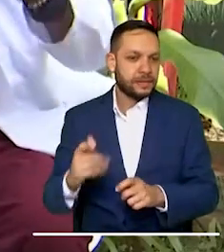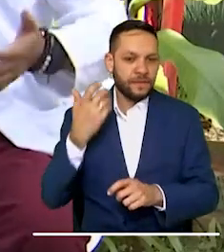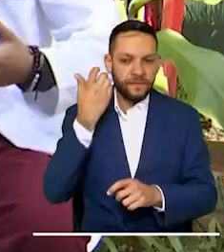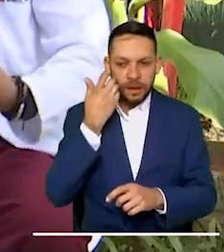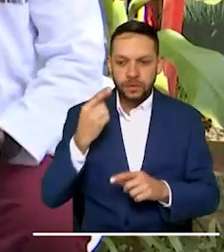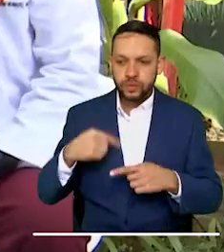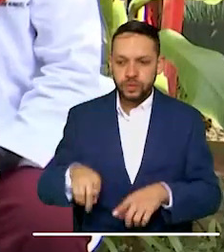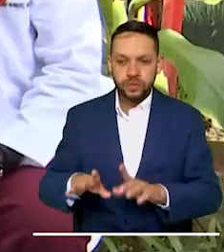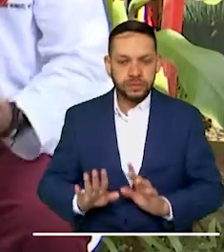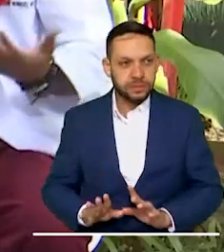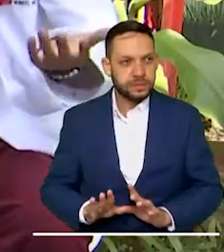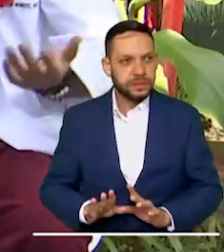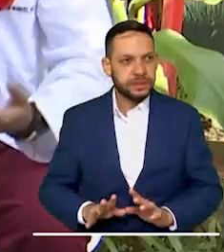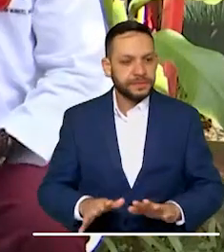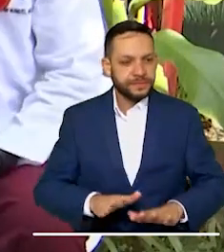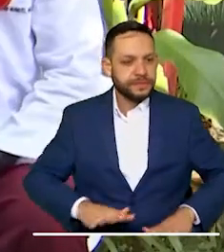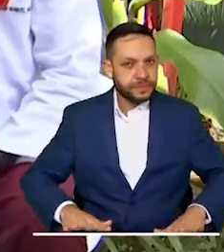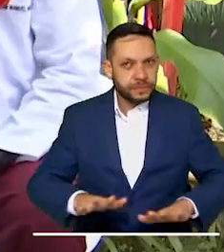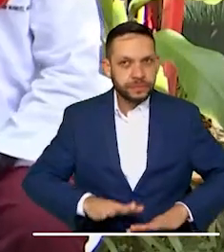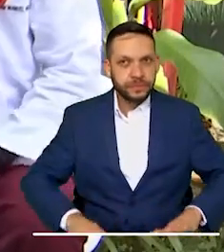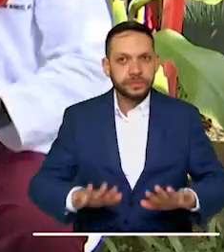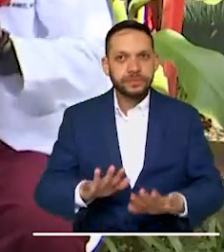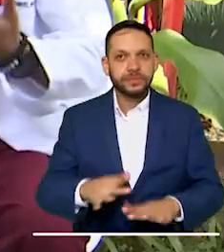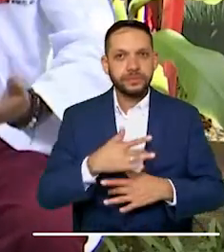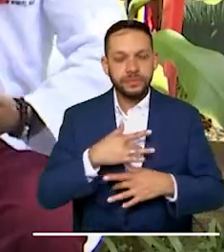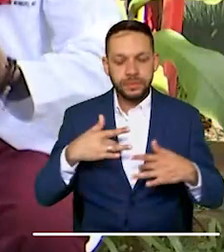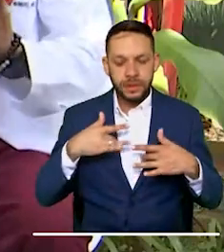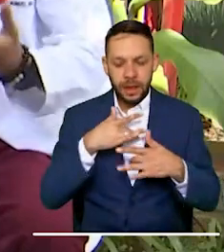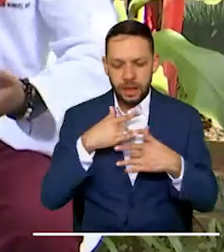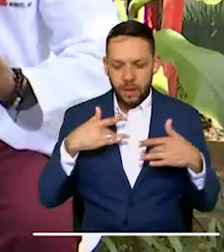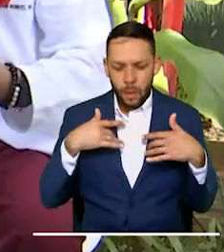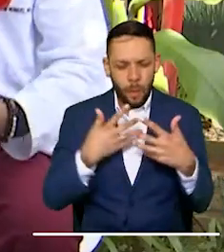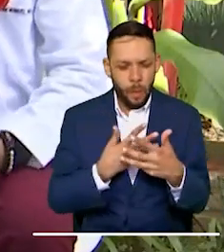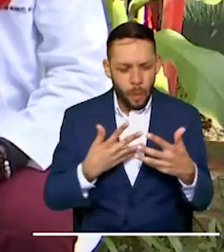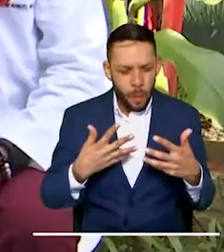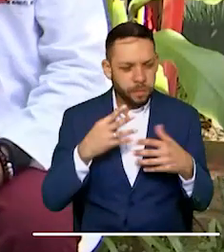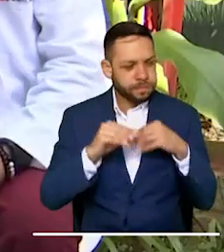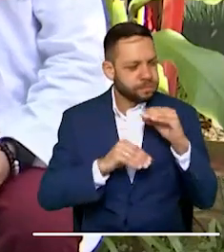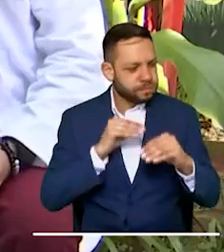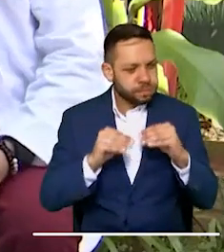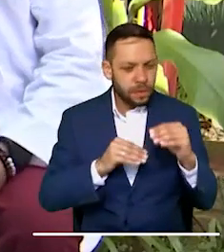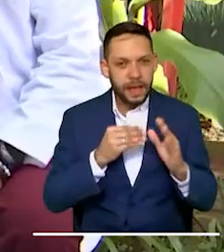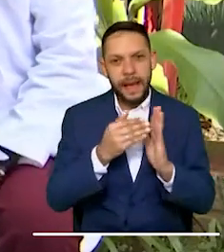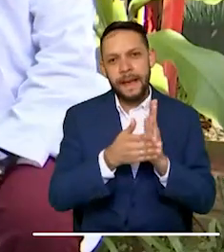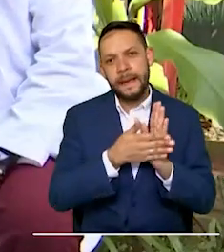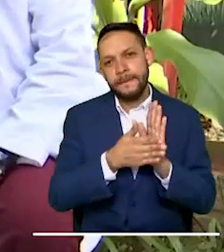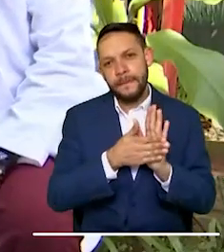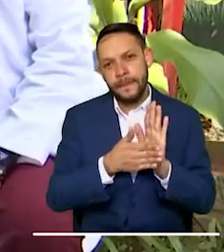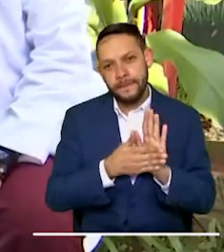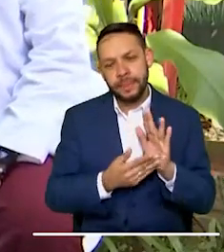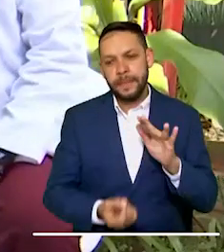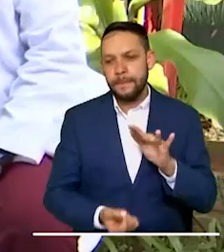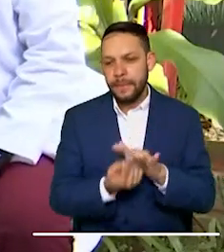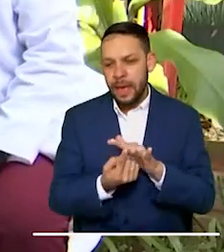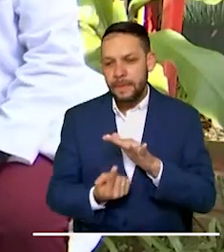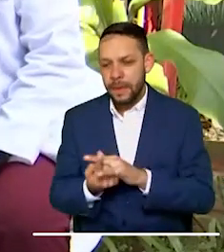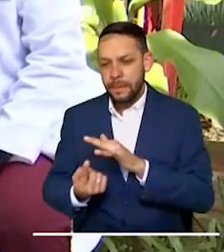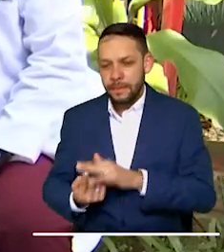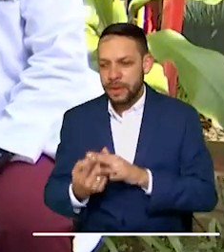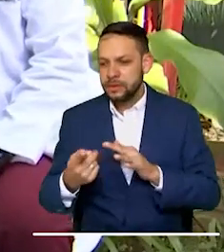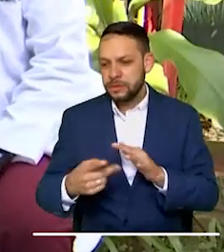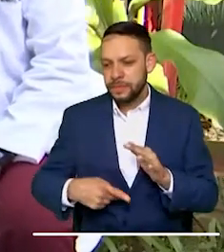medio de todas esas enfermedades y de muchos síntomas que van apareciendo y que van, digamos, viniendo